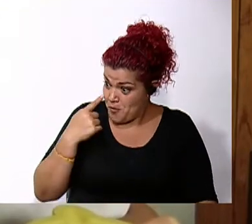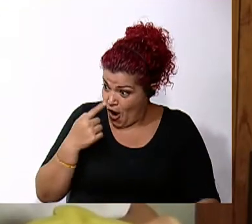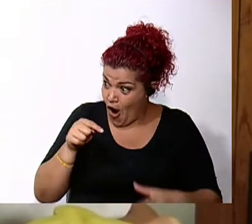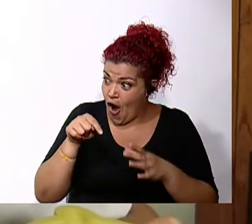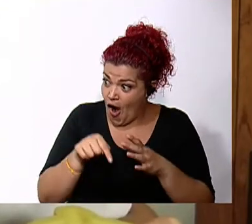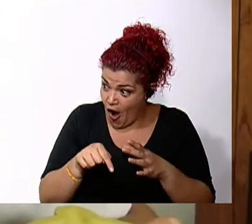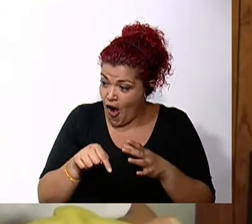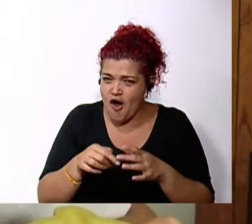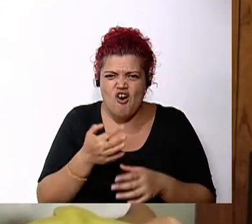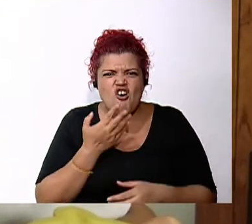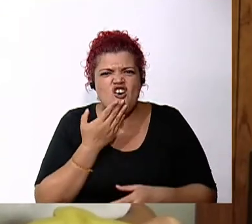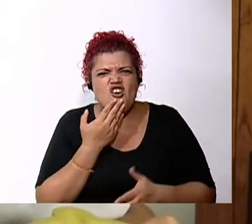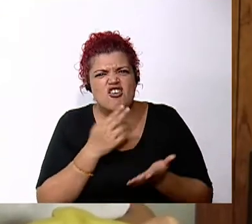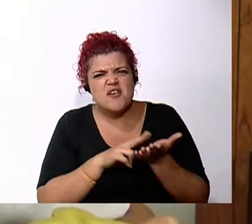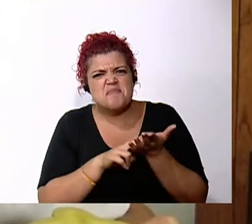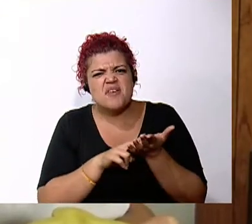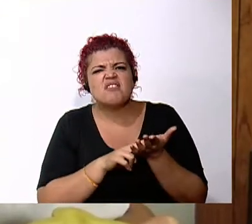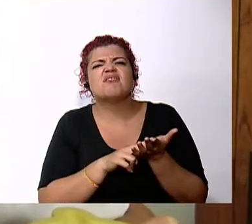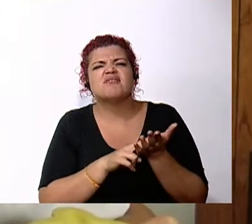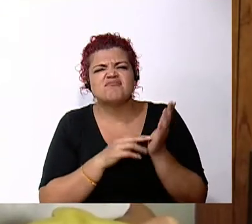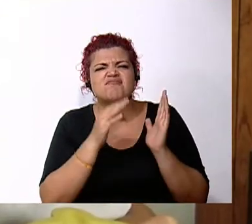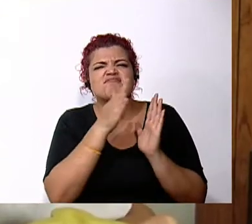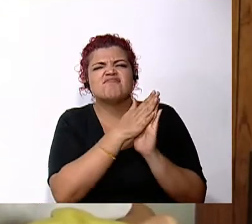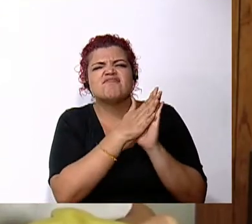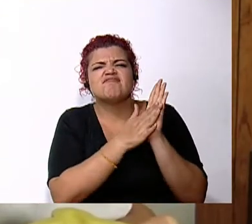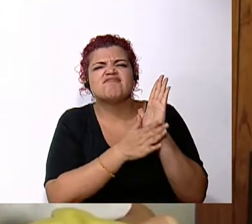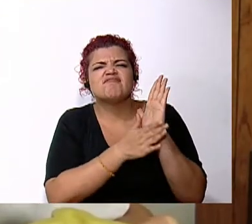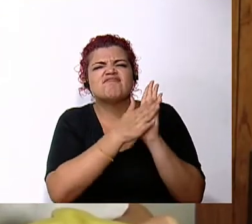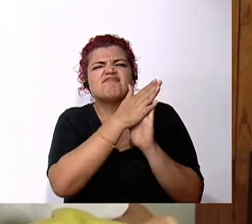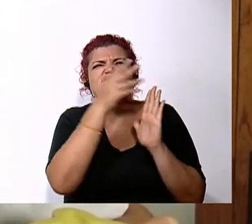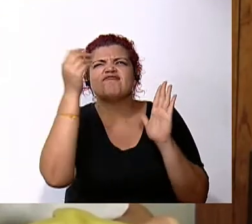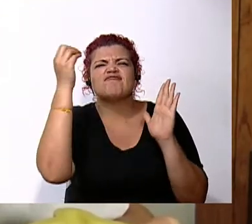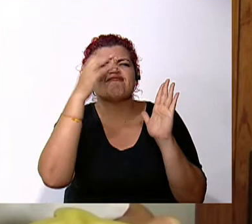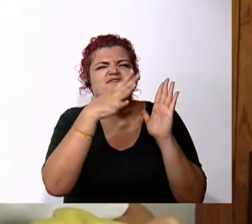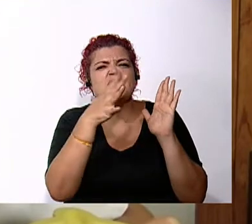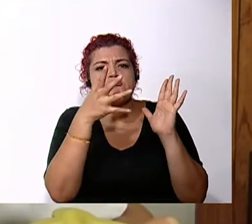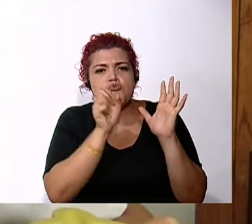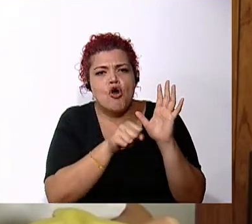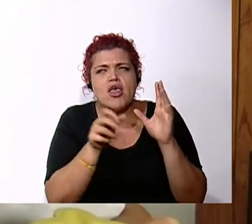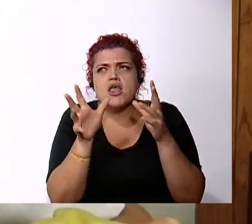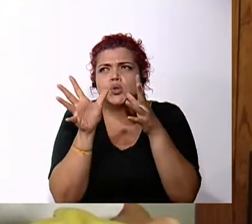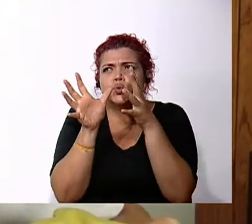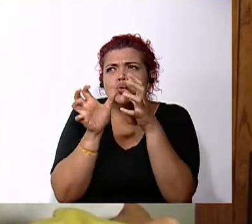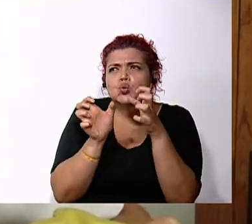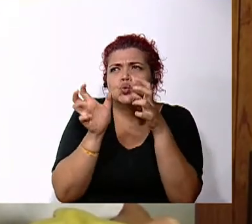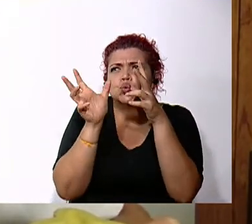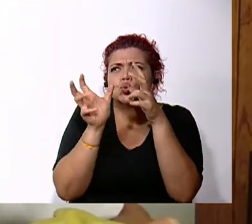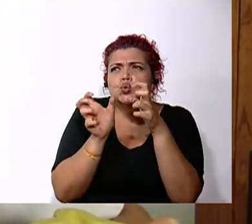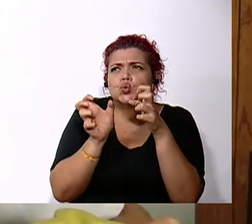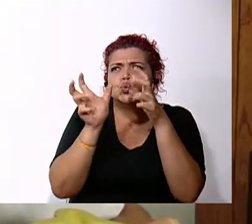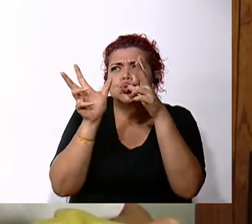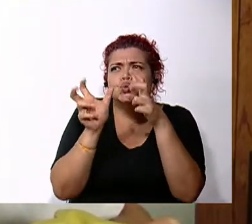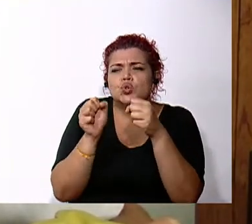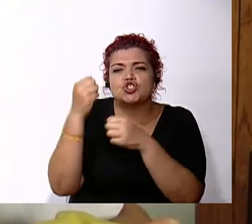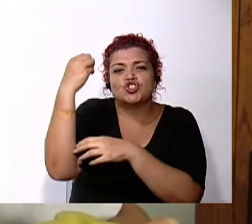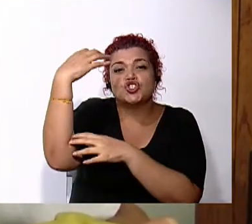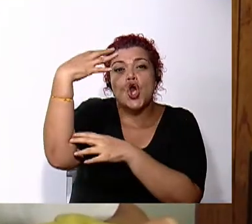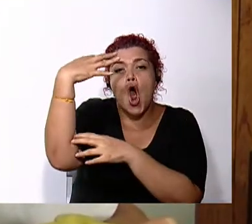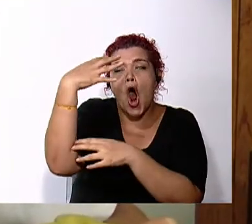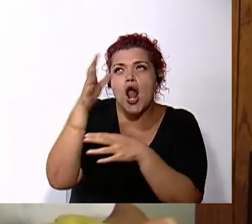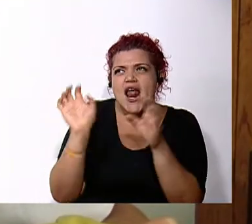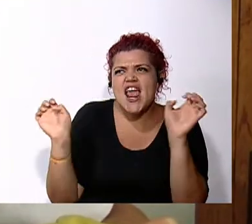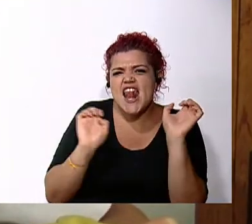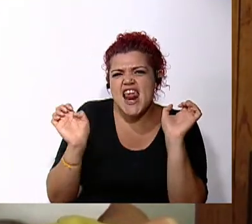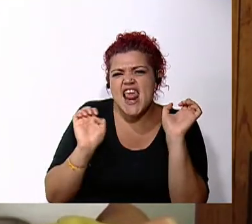Ese color verde se lo da la clorofila y es capaz de absorber la energía de la luz del sol para